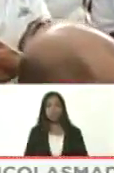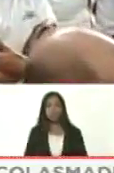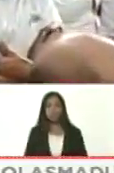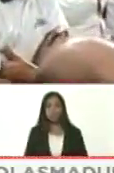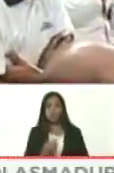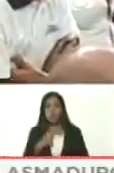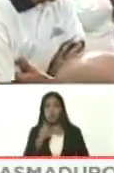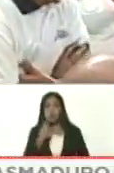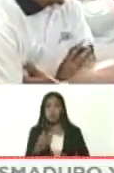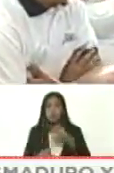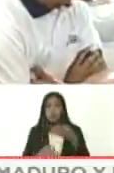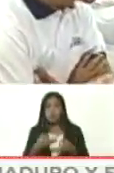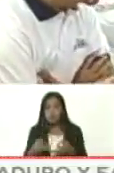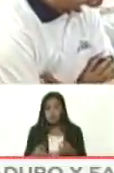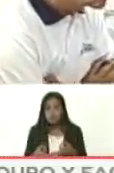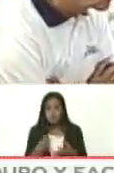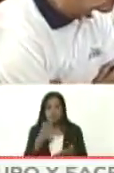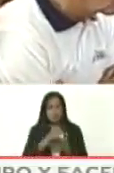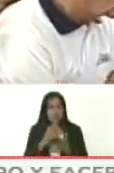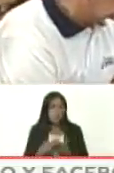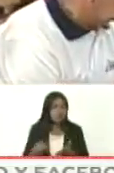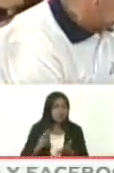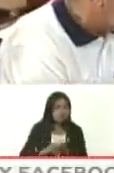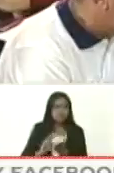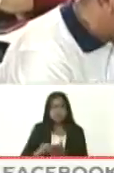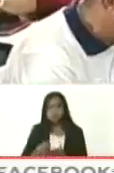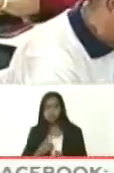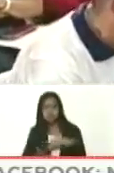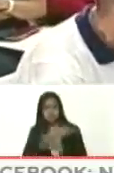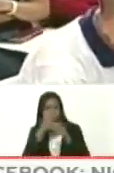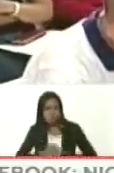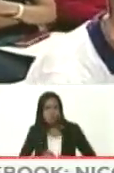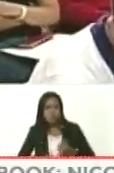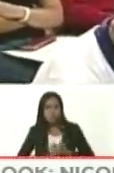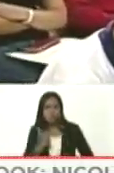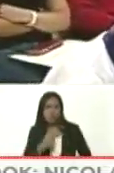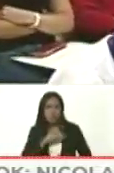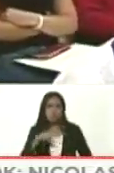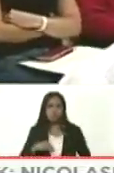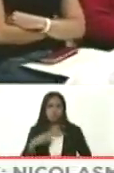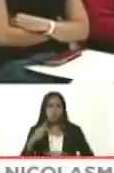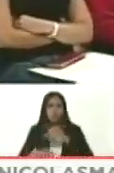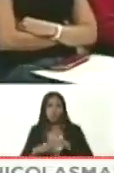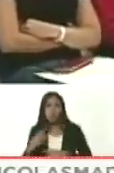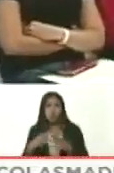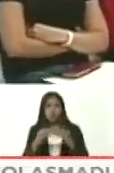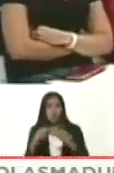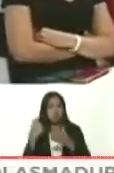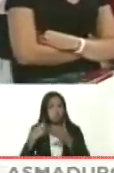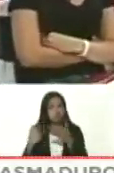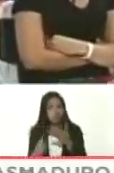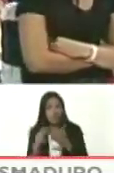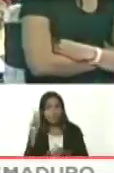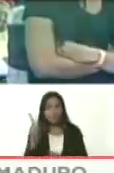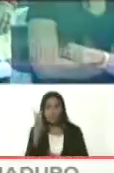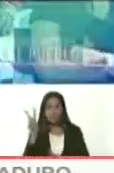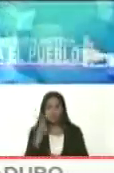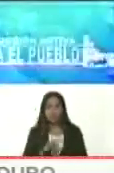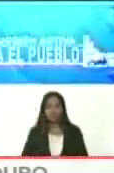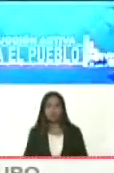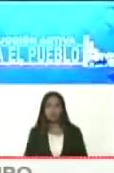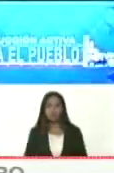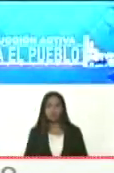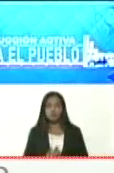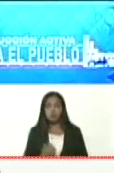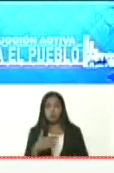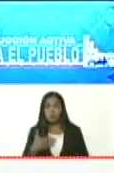Digo, estamos empeñados con mucha fuerza en producir todo en Venezuela. Y yo